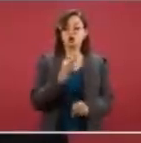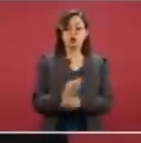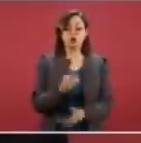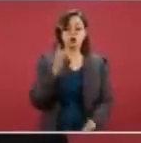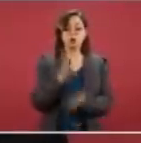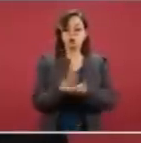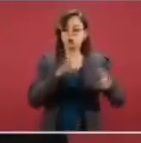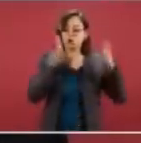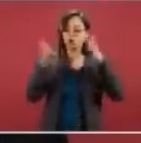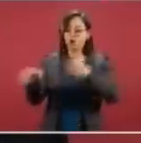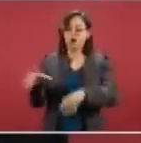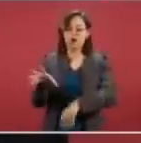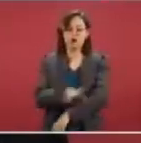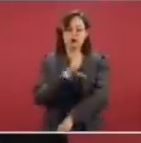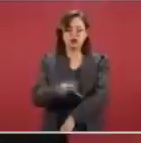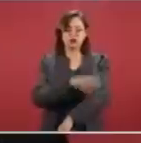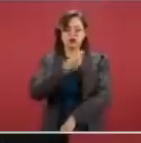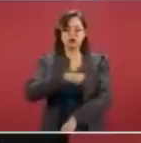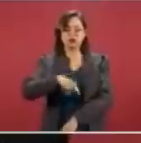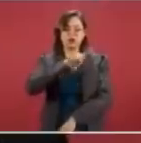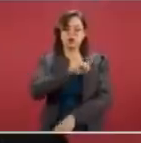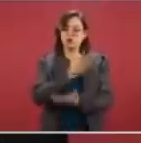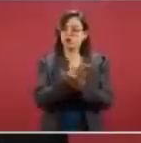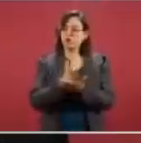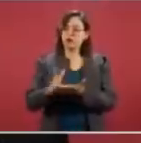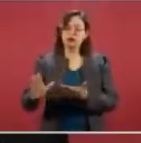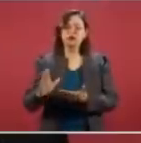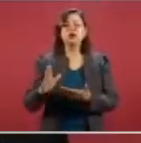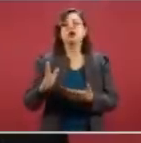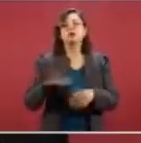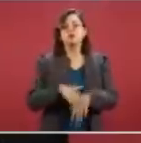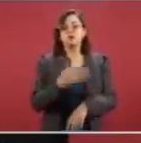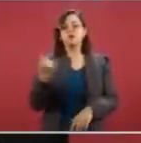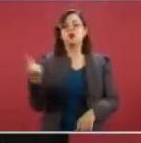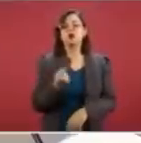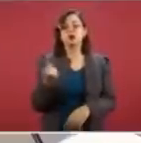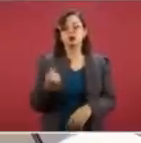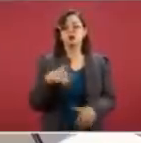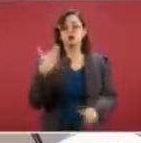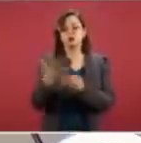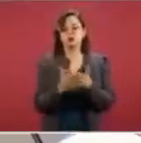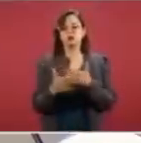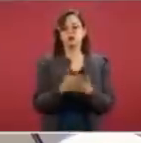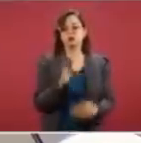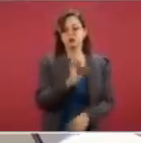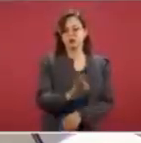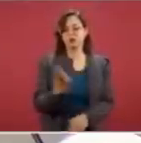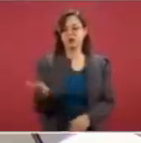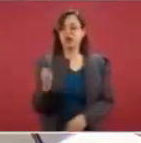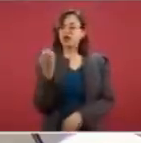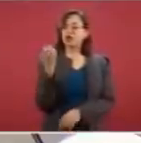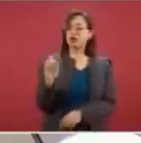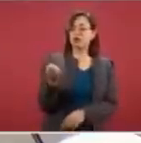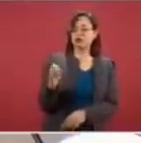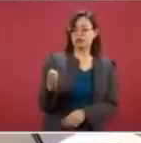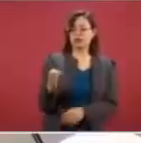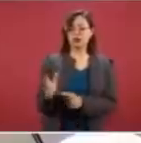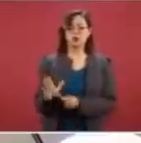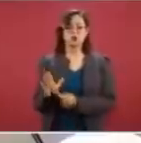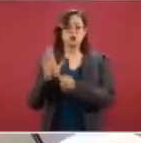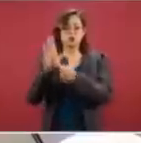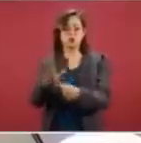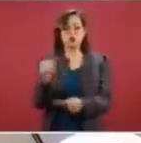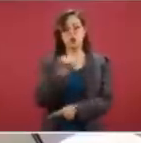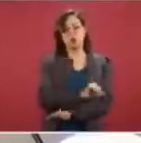lo que es energía y salud como algo independiente. Ya les comentaremos la fecha durante enero para presentar algo mucho